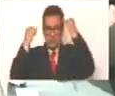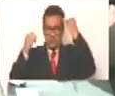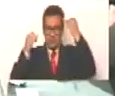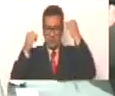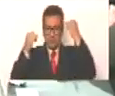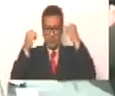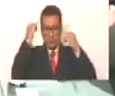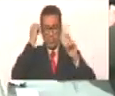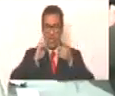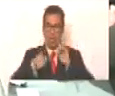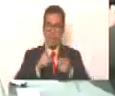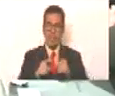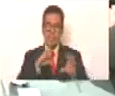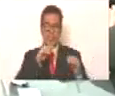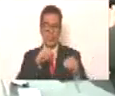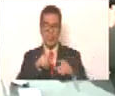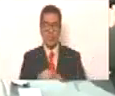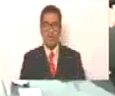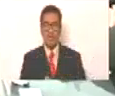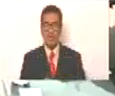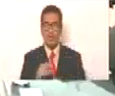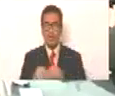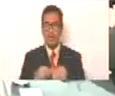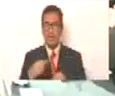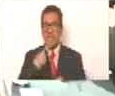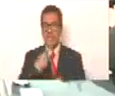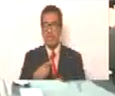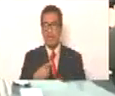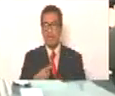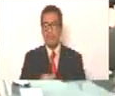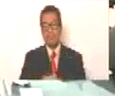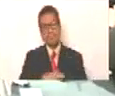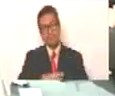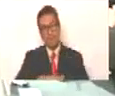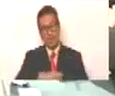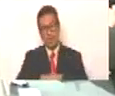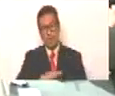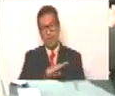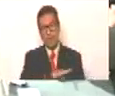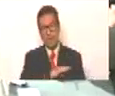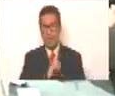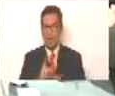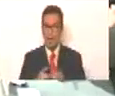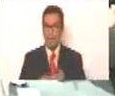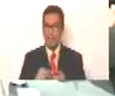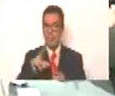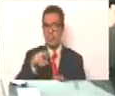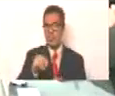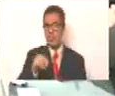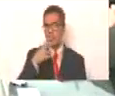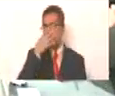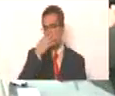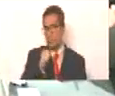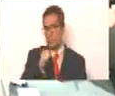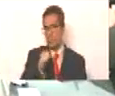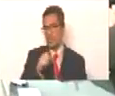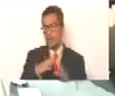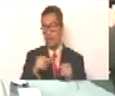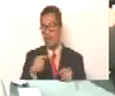hay que hablarles de una manera que, discúlpenme, yo a veces no entiendo lo que han dicho. Y yo digo,